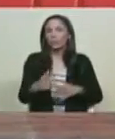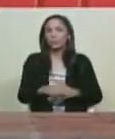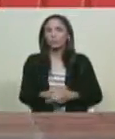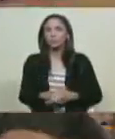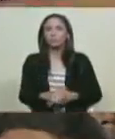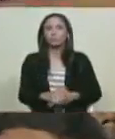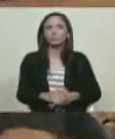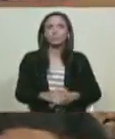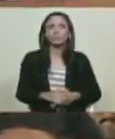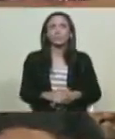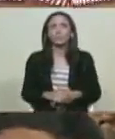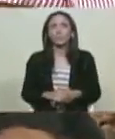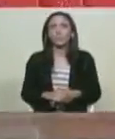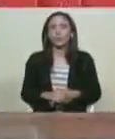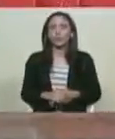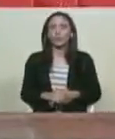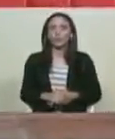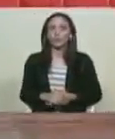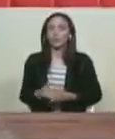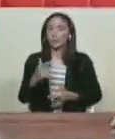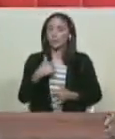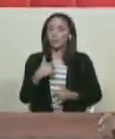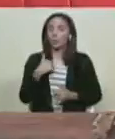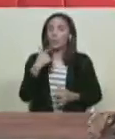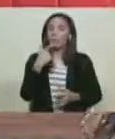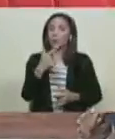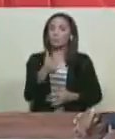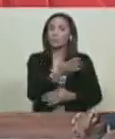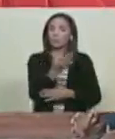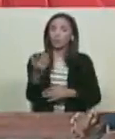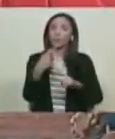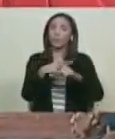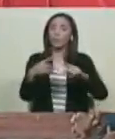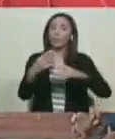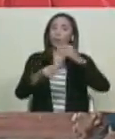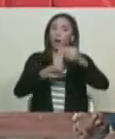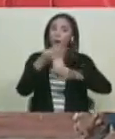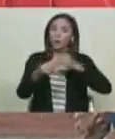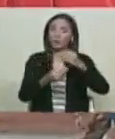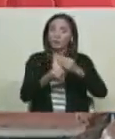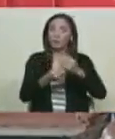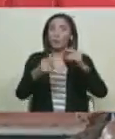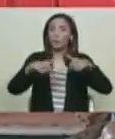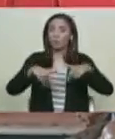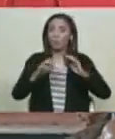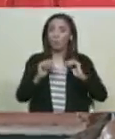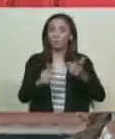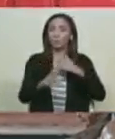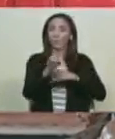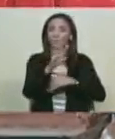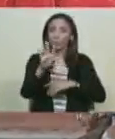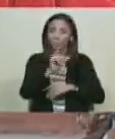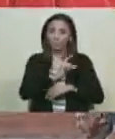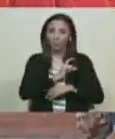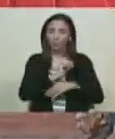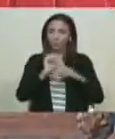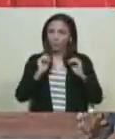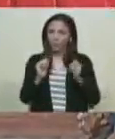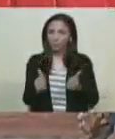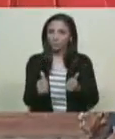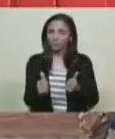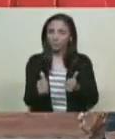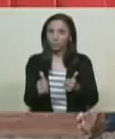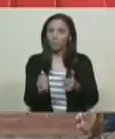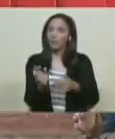Porque yo les voy a pedir, pero que se cumpla. Yo quiero que a partir de hoy, 24 de enero, de